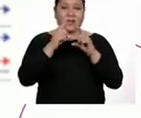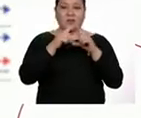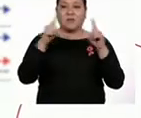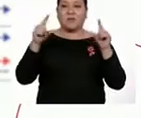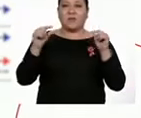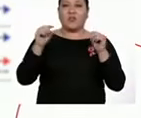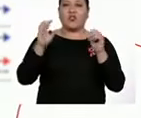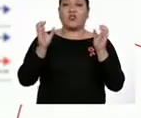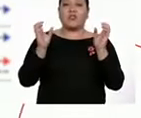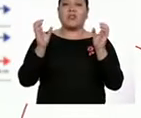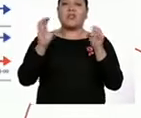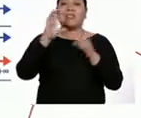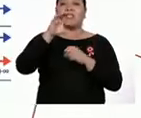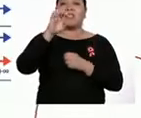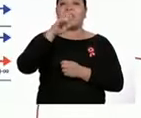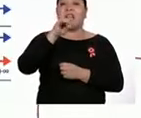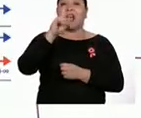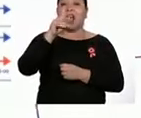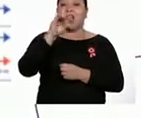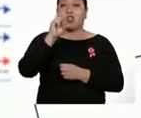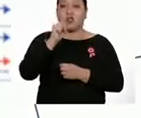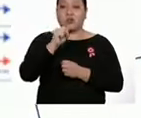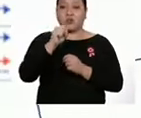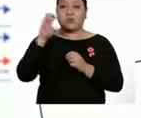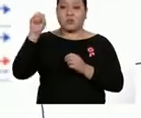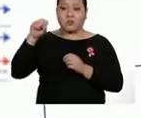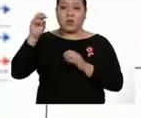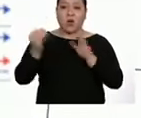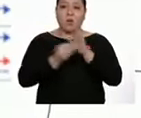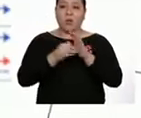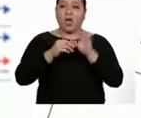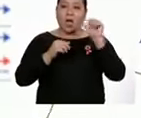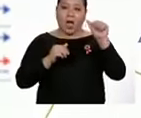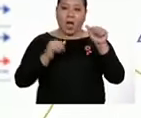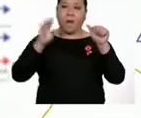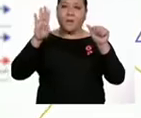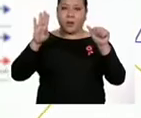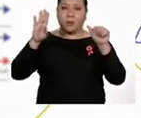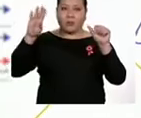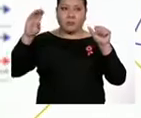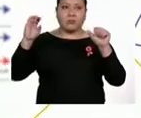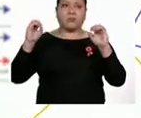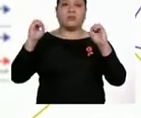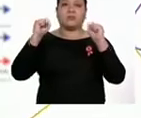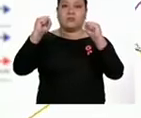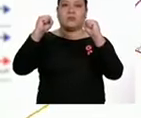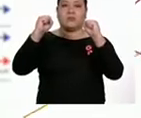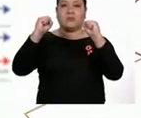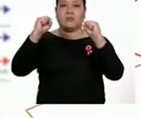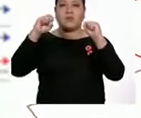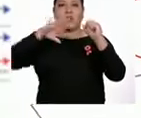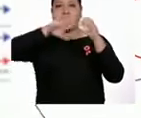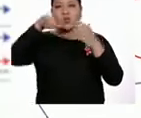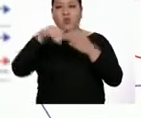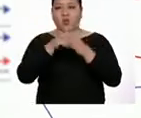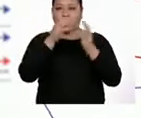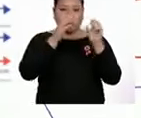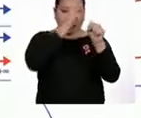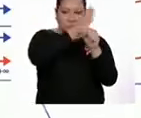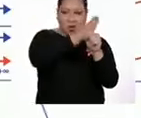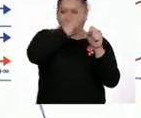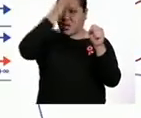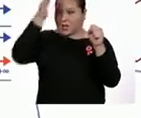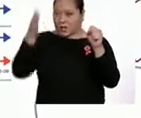Están los cerrados, que incluyen los valores extremos A y B, y todos los valores comprendidos entre los